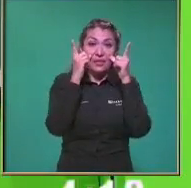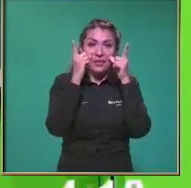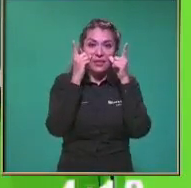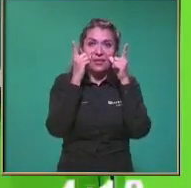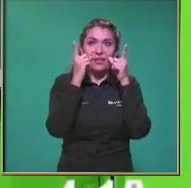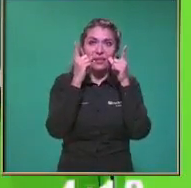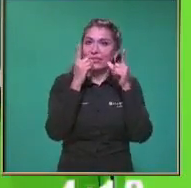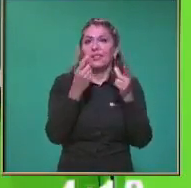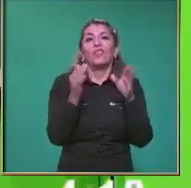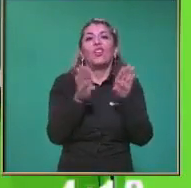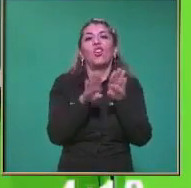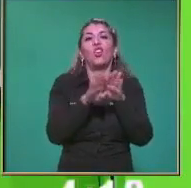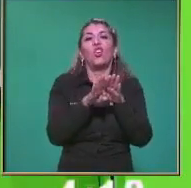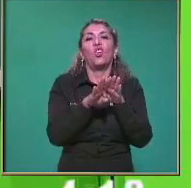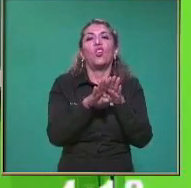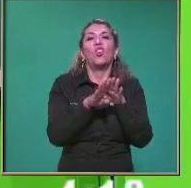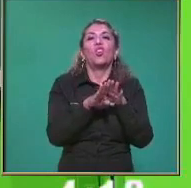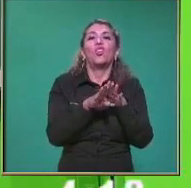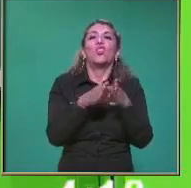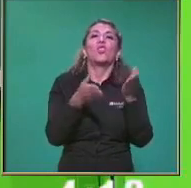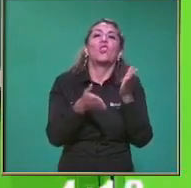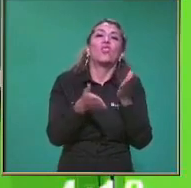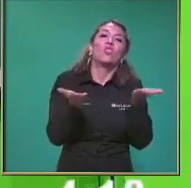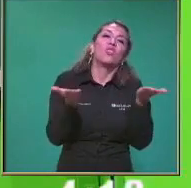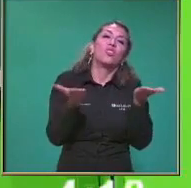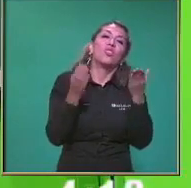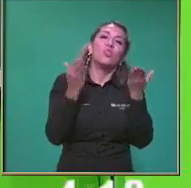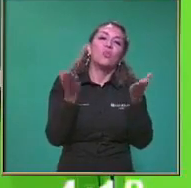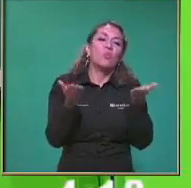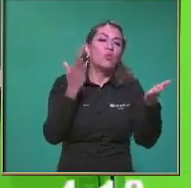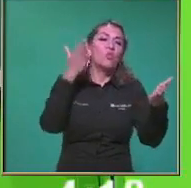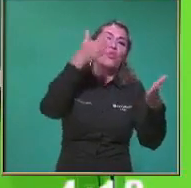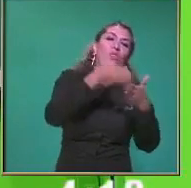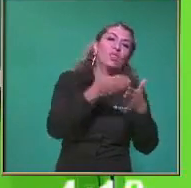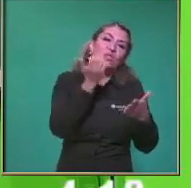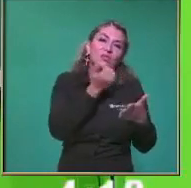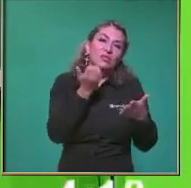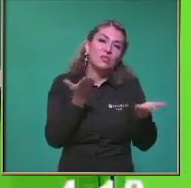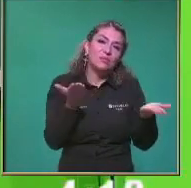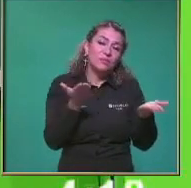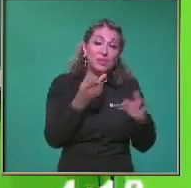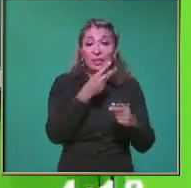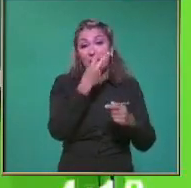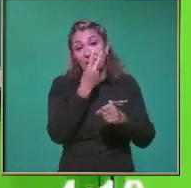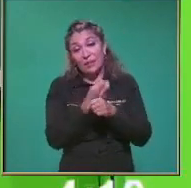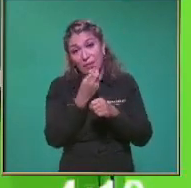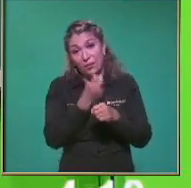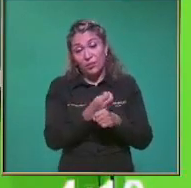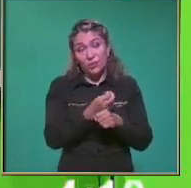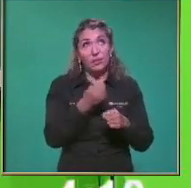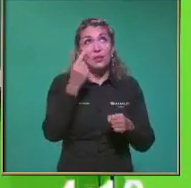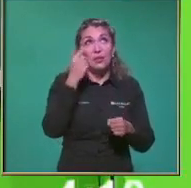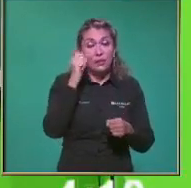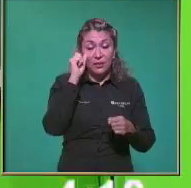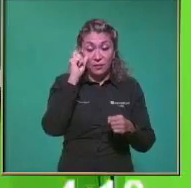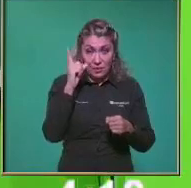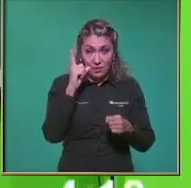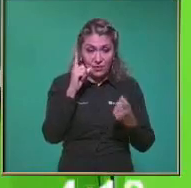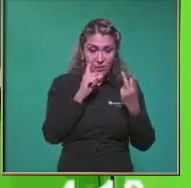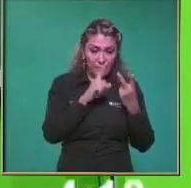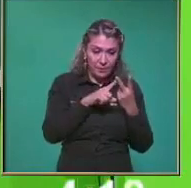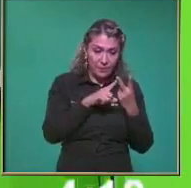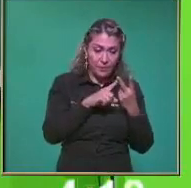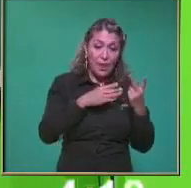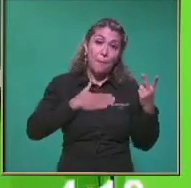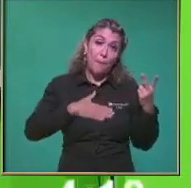si estás dormido, pues no vas a ir a la escuela. ¿El segundo paso cuál sería? Pues bueno, maestra, voy al